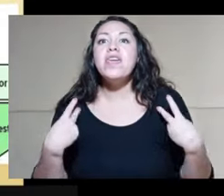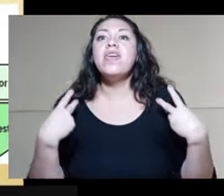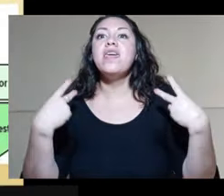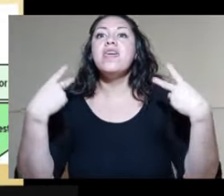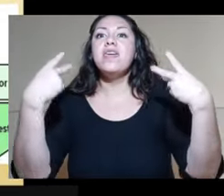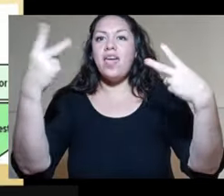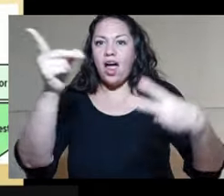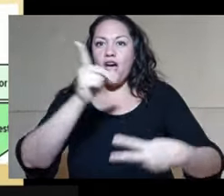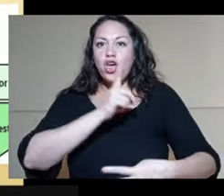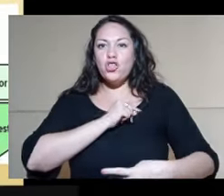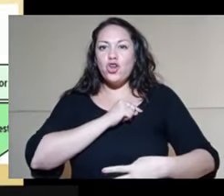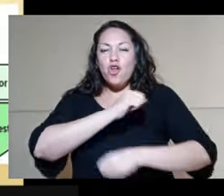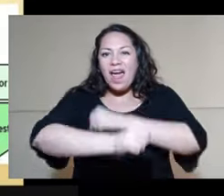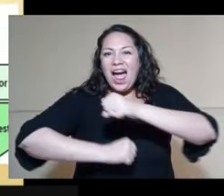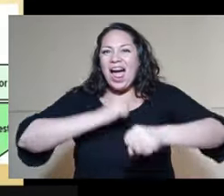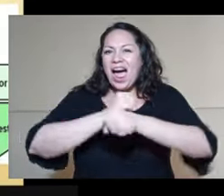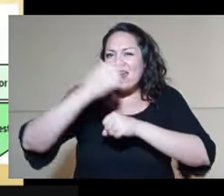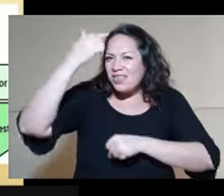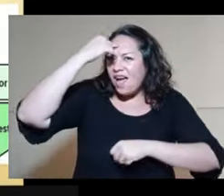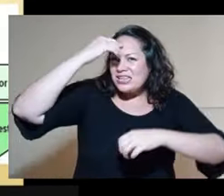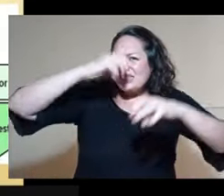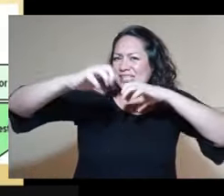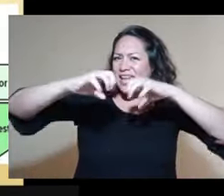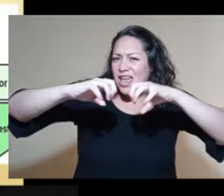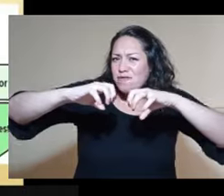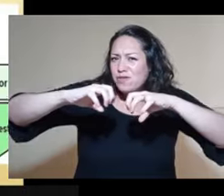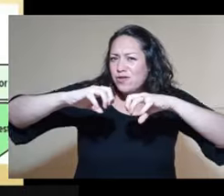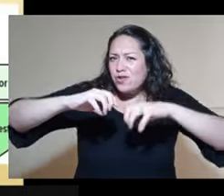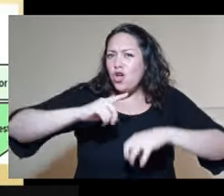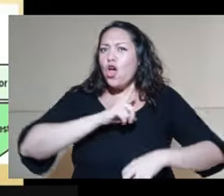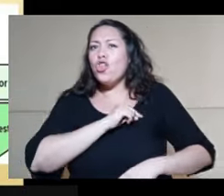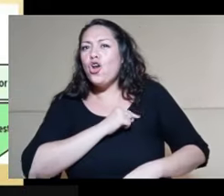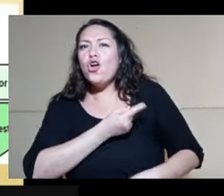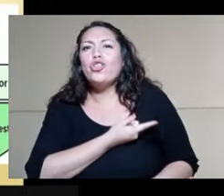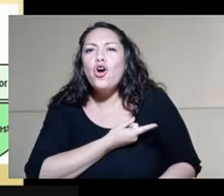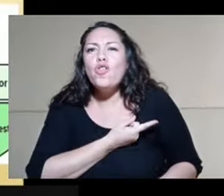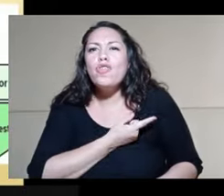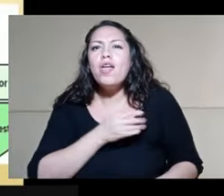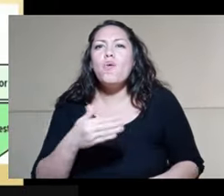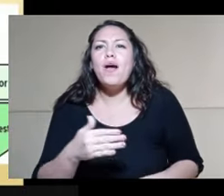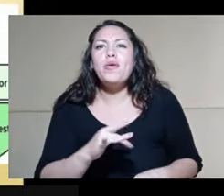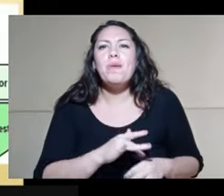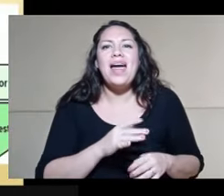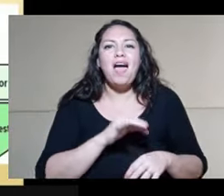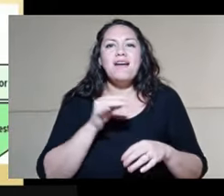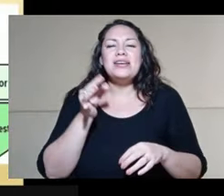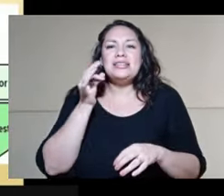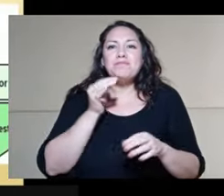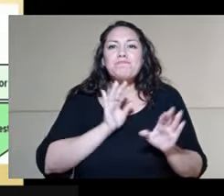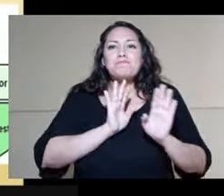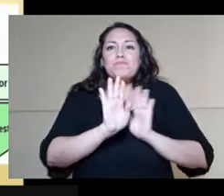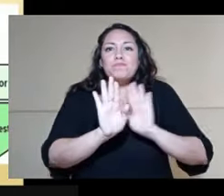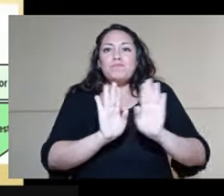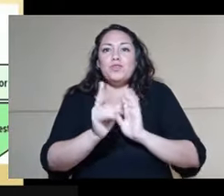¿Qué pasa ahora? Tiene que viajar el dolor hasta mi corteza cerebral para que yo me entere qué es lo que está doliendo, qué me está pasando, para que yo me